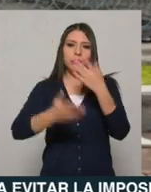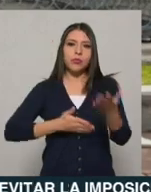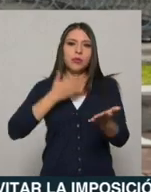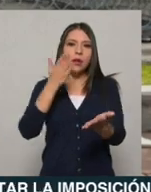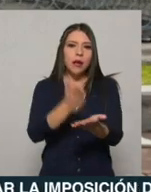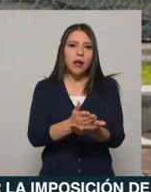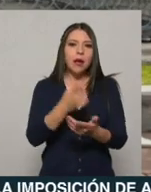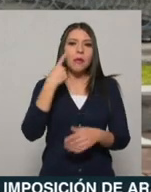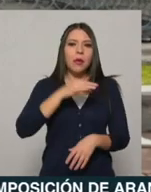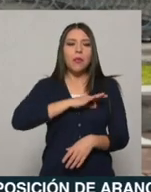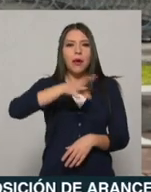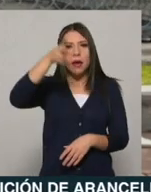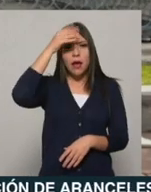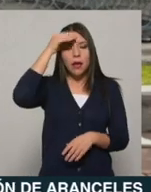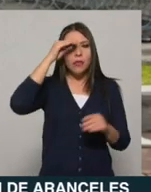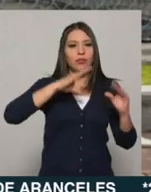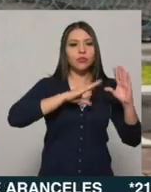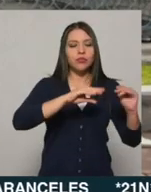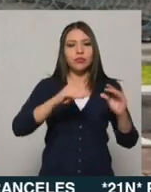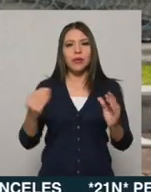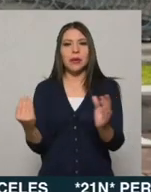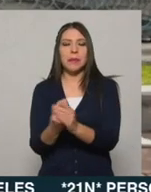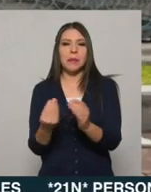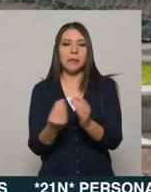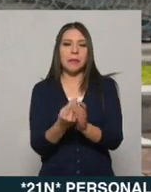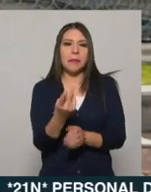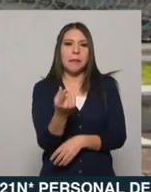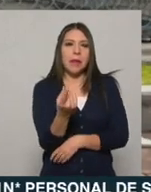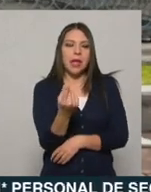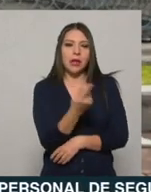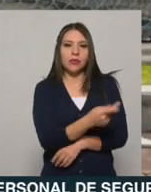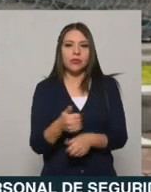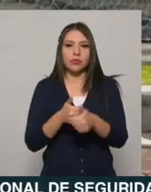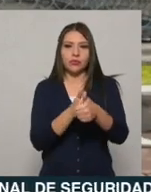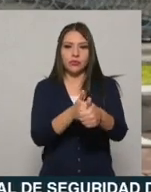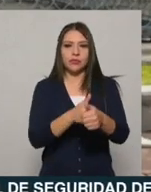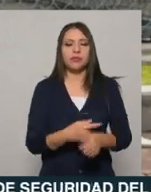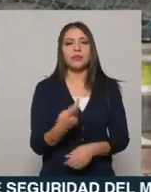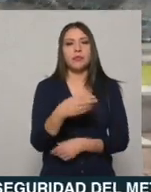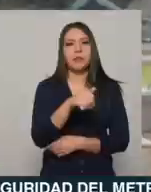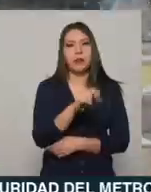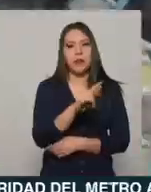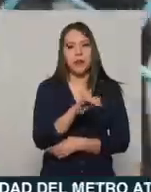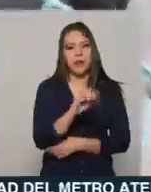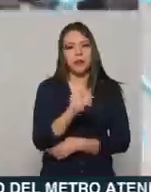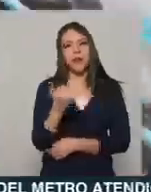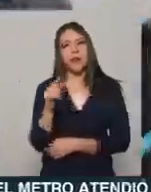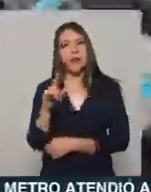entrenador de perros guía. Para Capital 21, Alejandro González y Mario Mares.